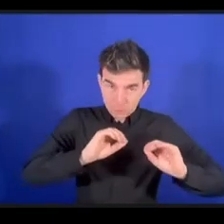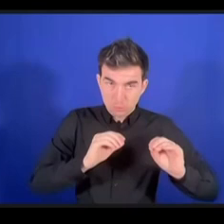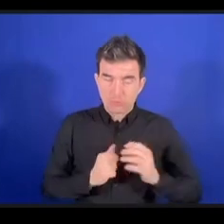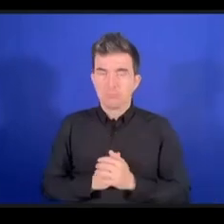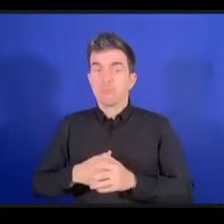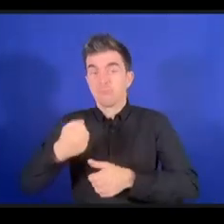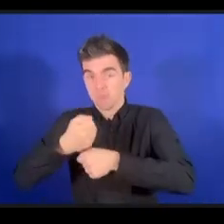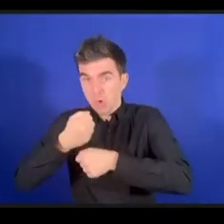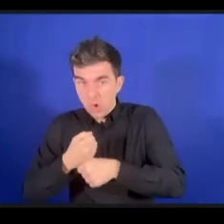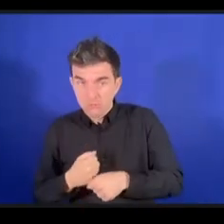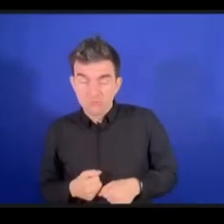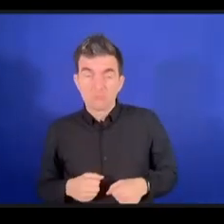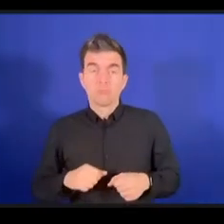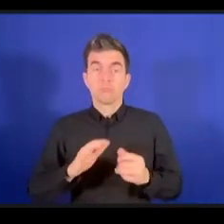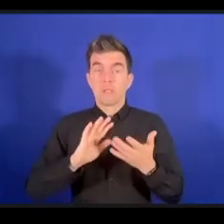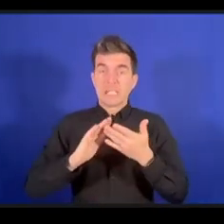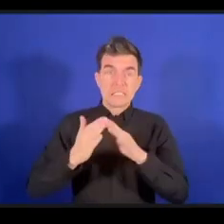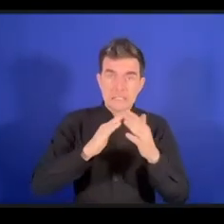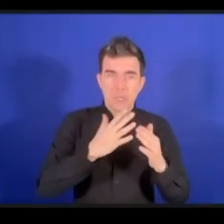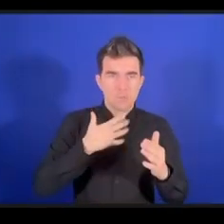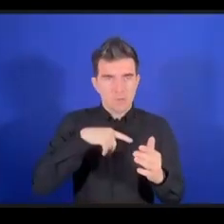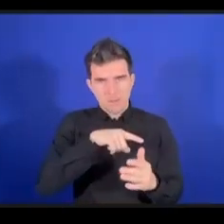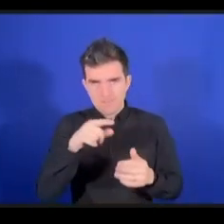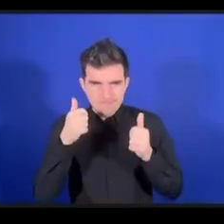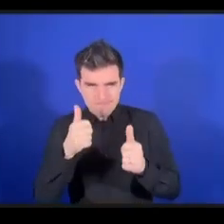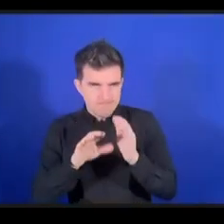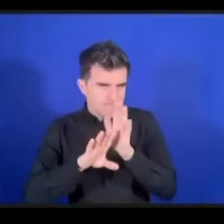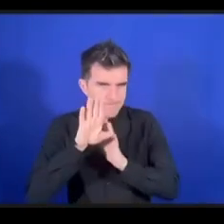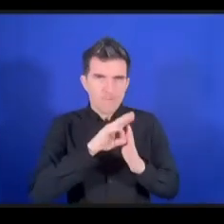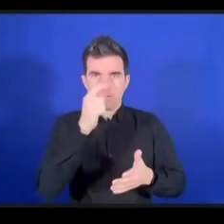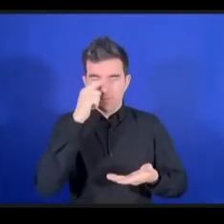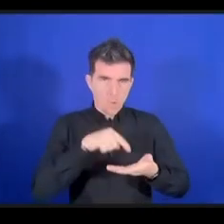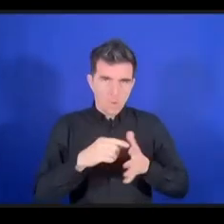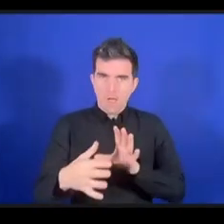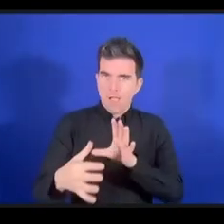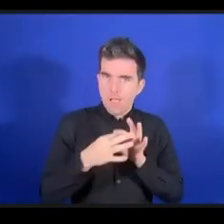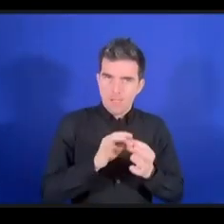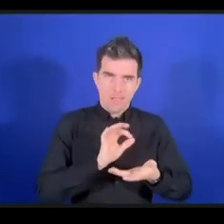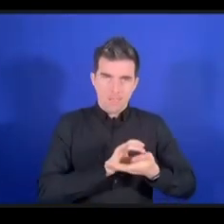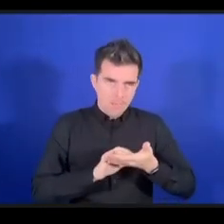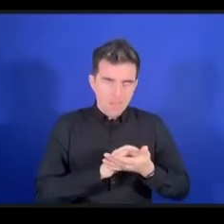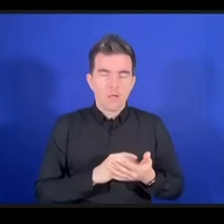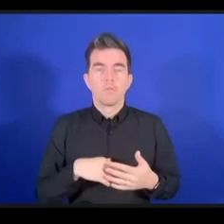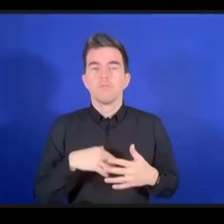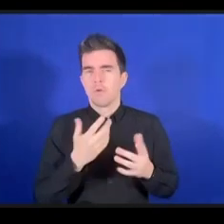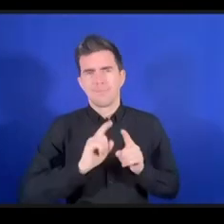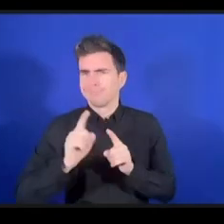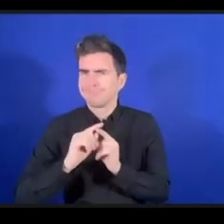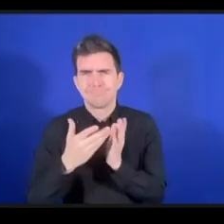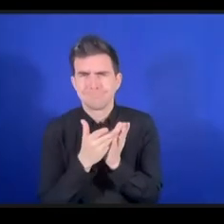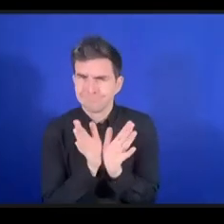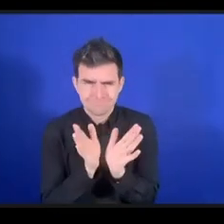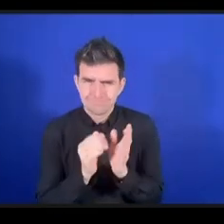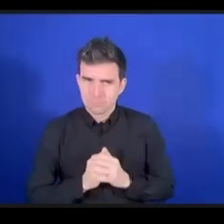etcétera Así que sí tenemos estos indicadores Contamos con odss